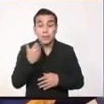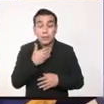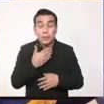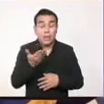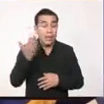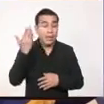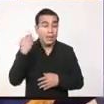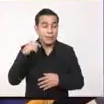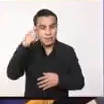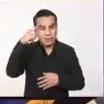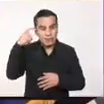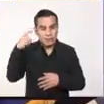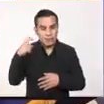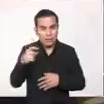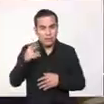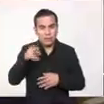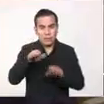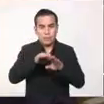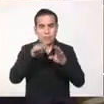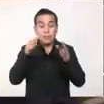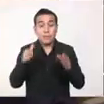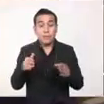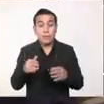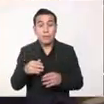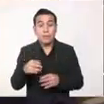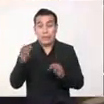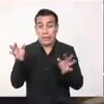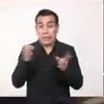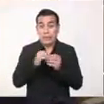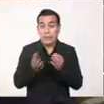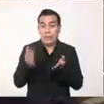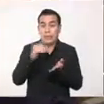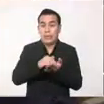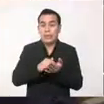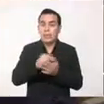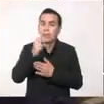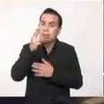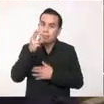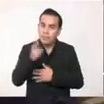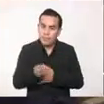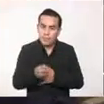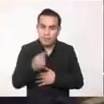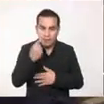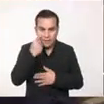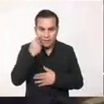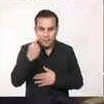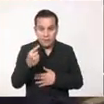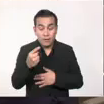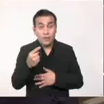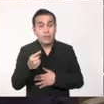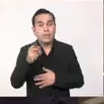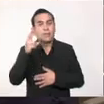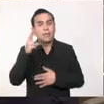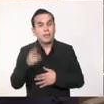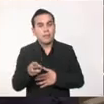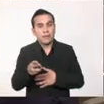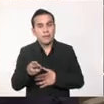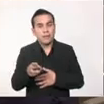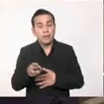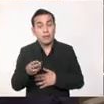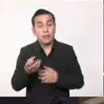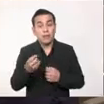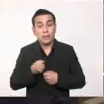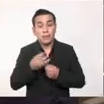dije en ese momento, aquí estábamos en esta mesa, cuando venga otro motivo similar, venga otra coyuntura similar y se